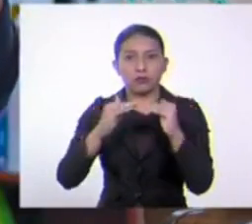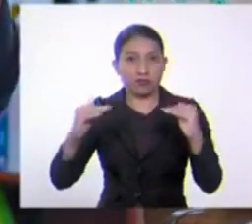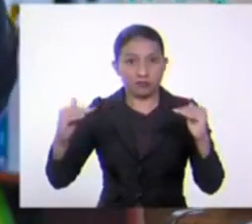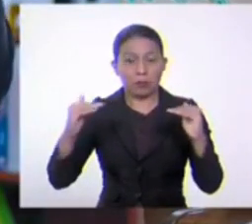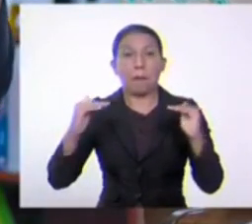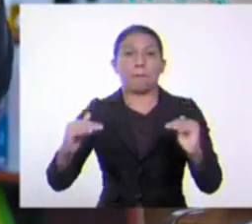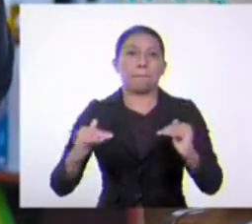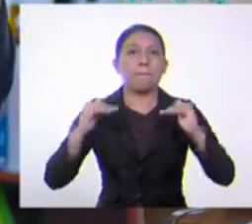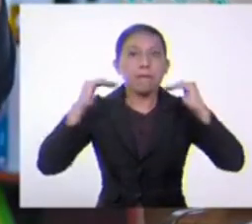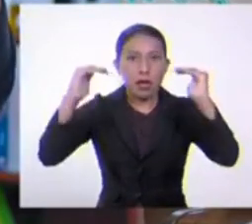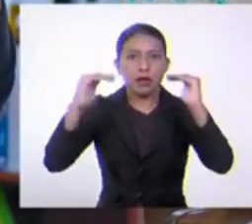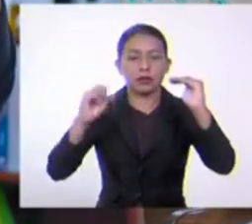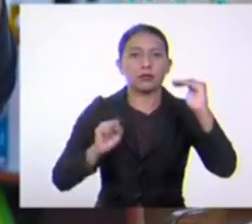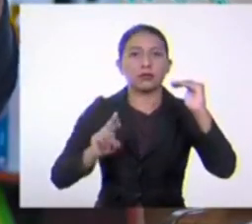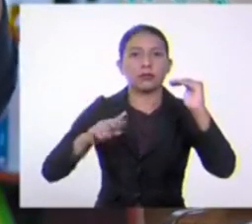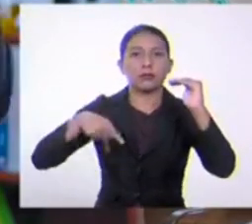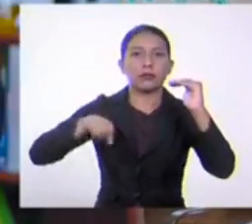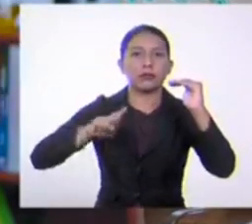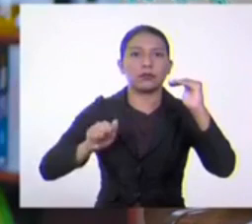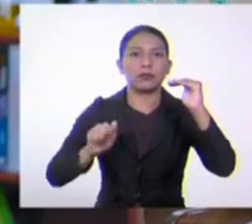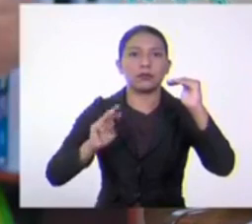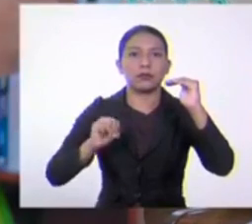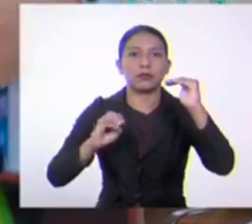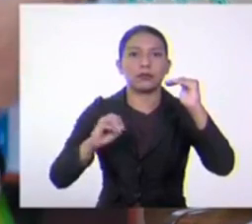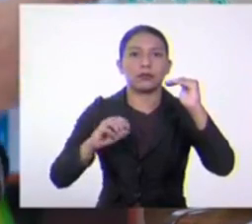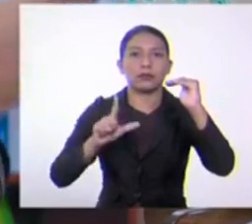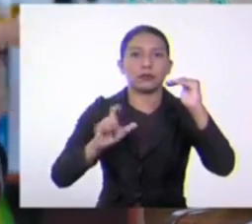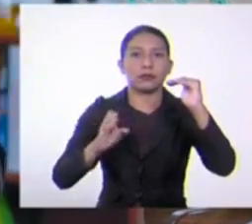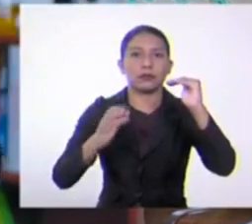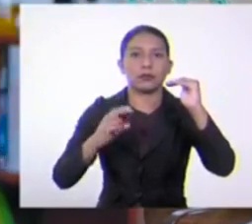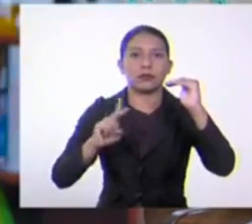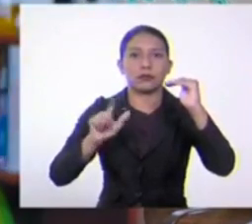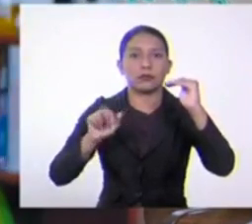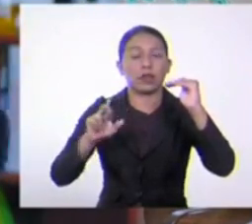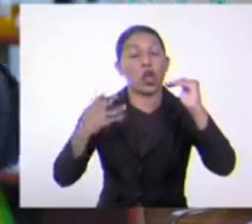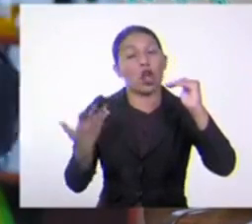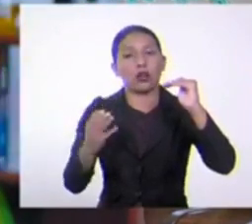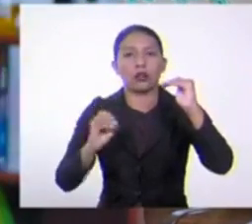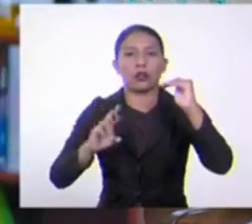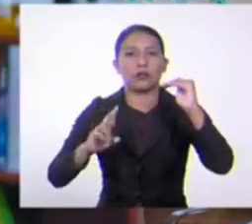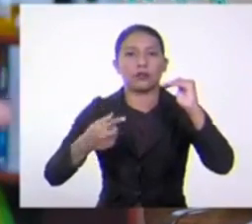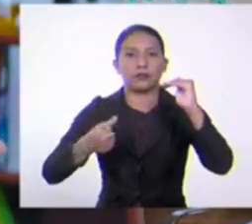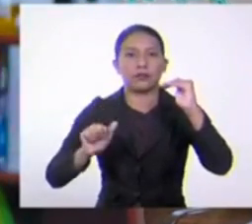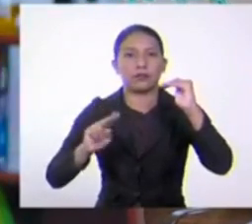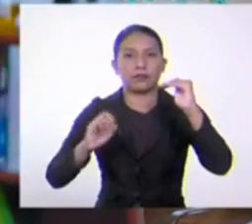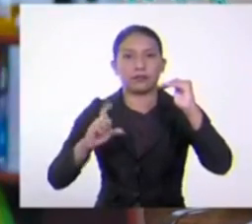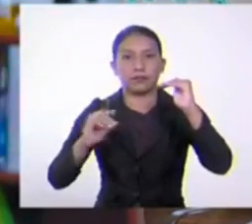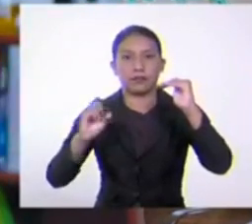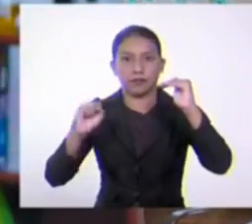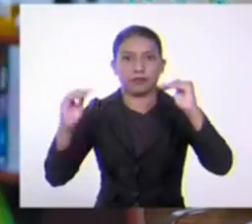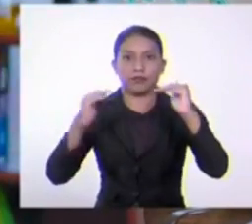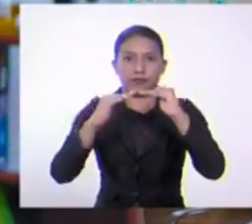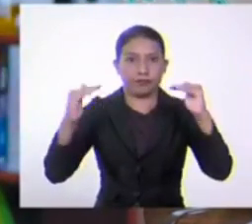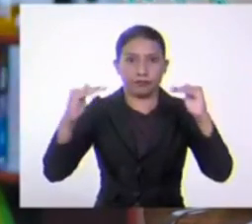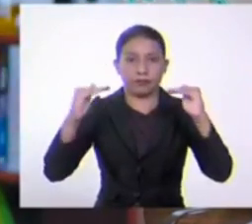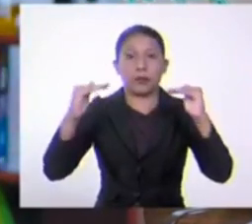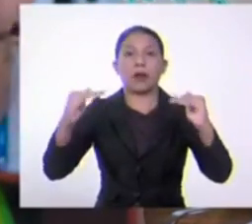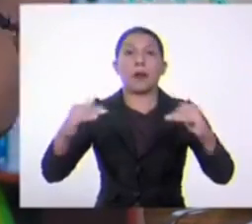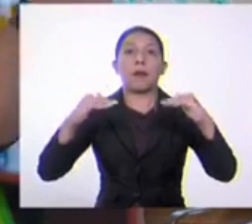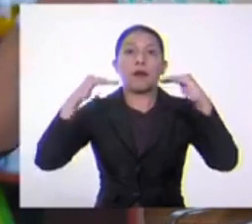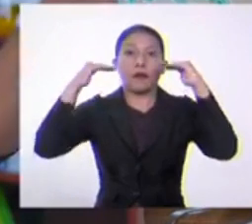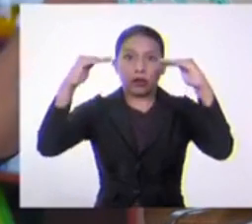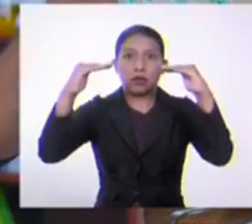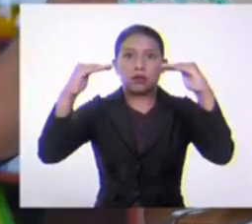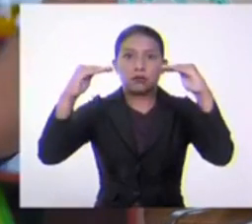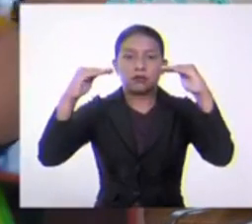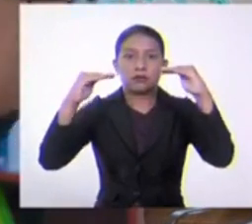nivel supramolecular o de organelos. Luego subimos al nivel biológico, a